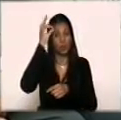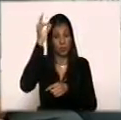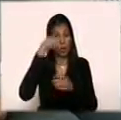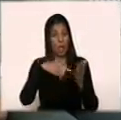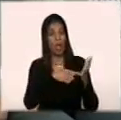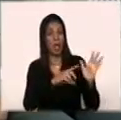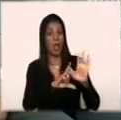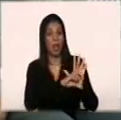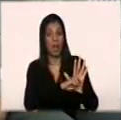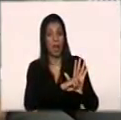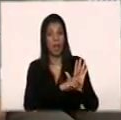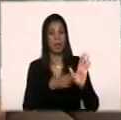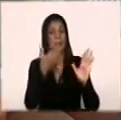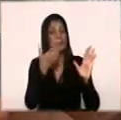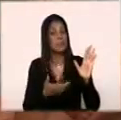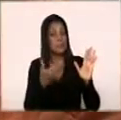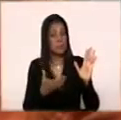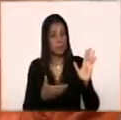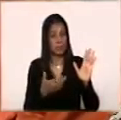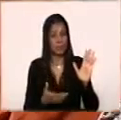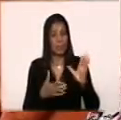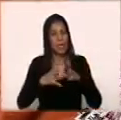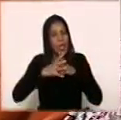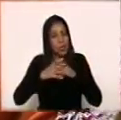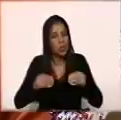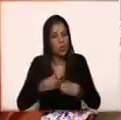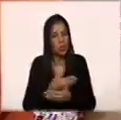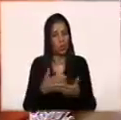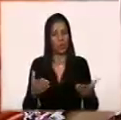amplia para todas y todos,